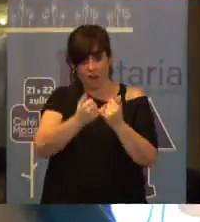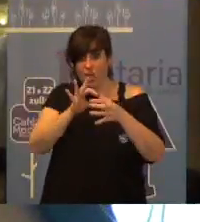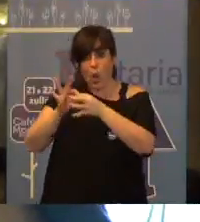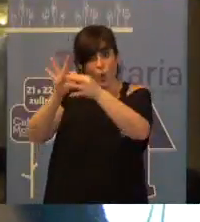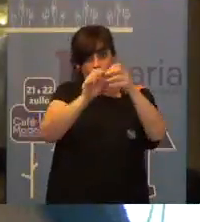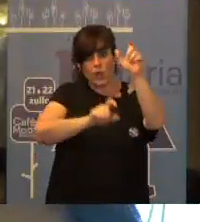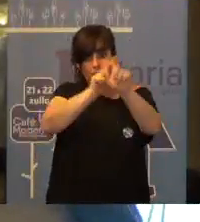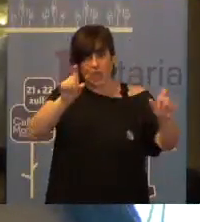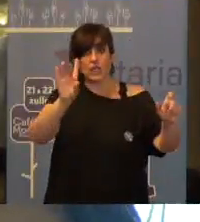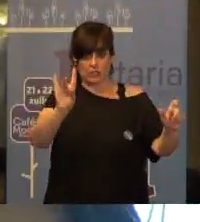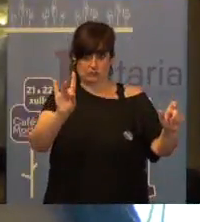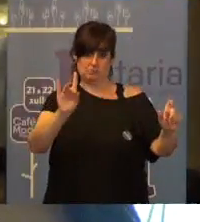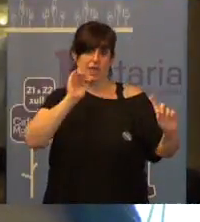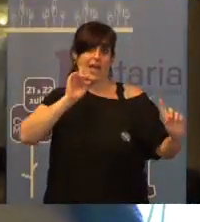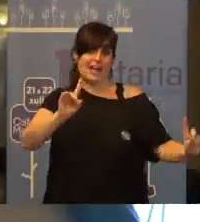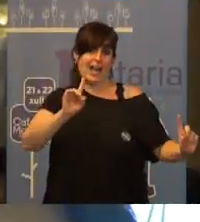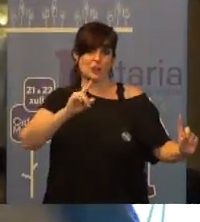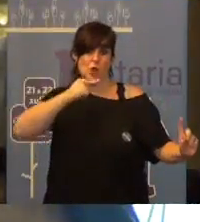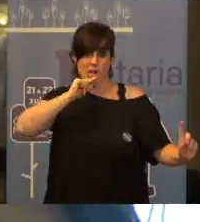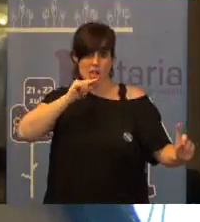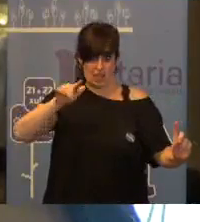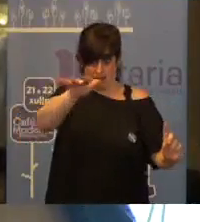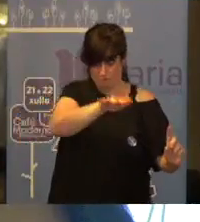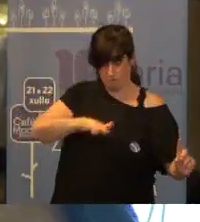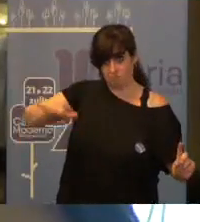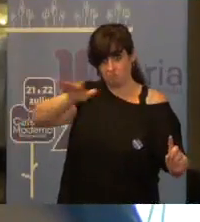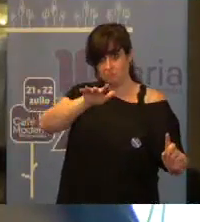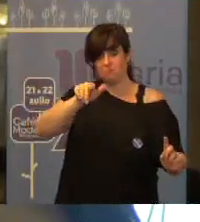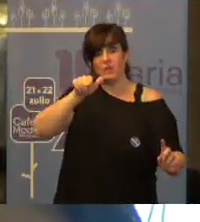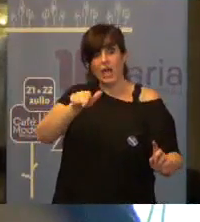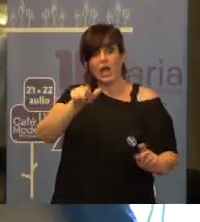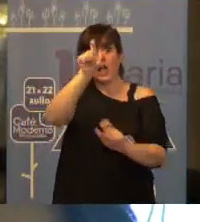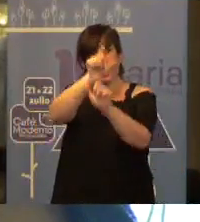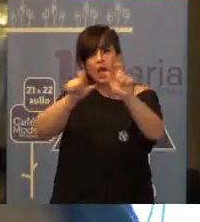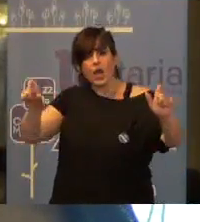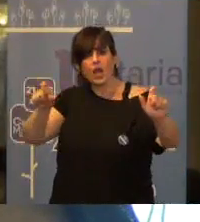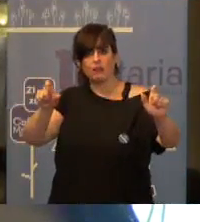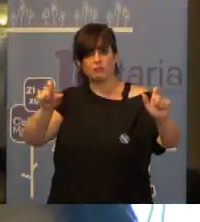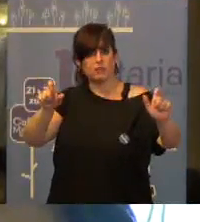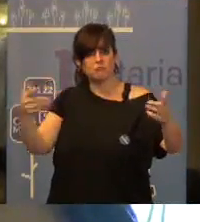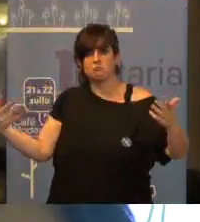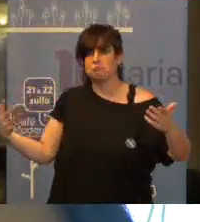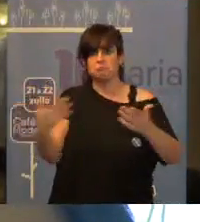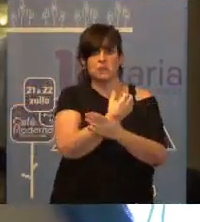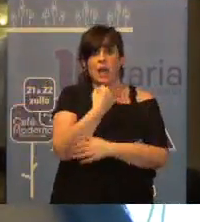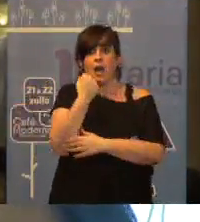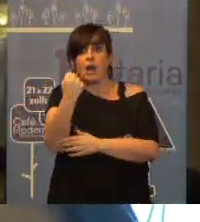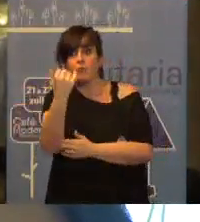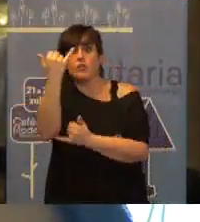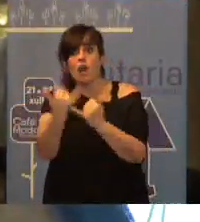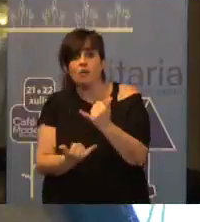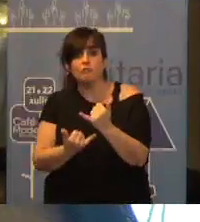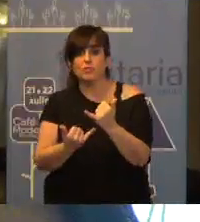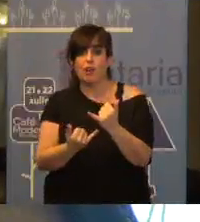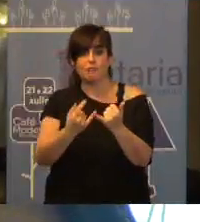Grecia, Sirisa era a unidade da esquerda en Grecia, con un referéndum co pobo en pé, co pobo griego en pé, e logo non houbo valor